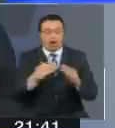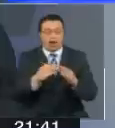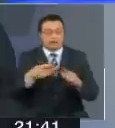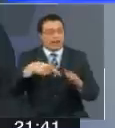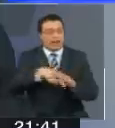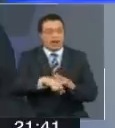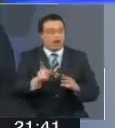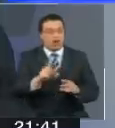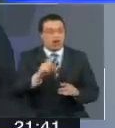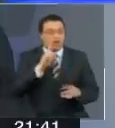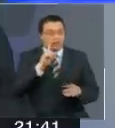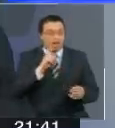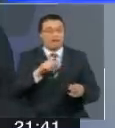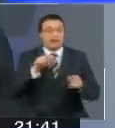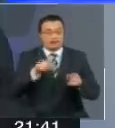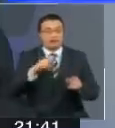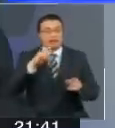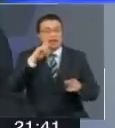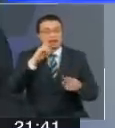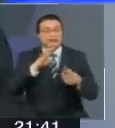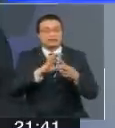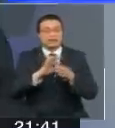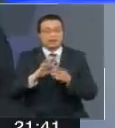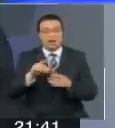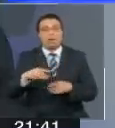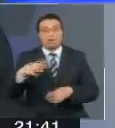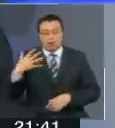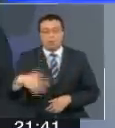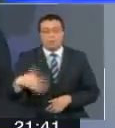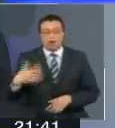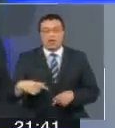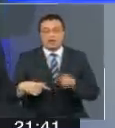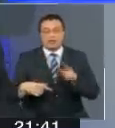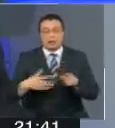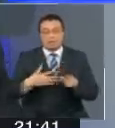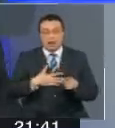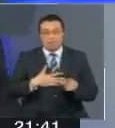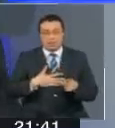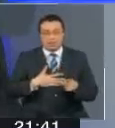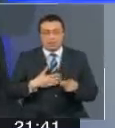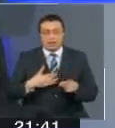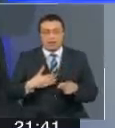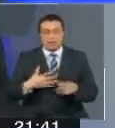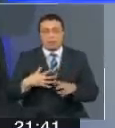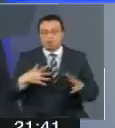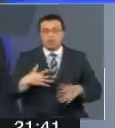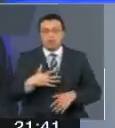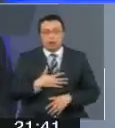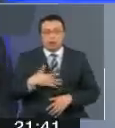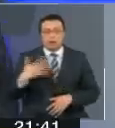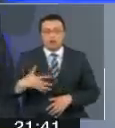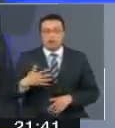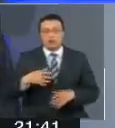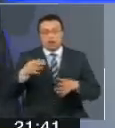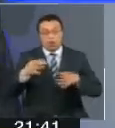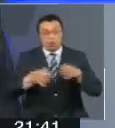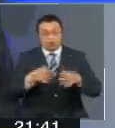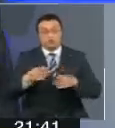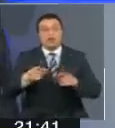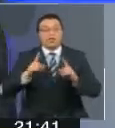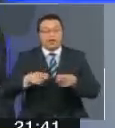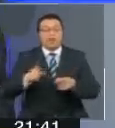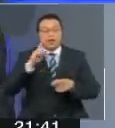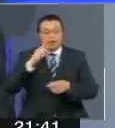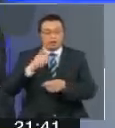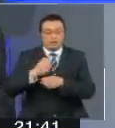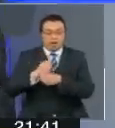casa. Eso significa, es muy importante para mí, muy importante. La justicia tendrá que hacer